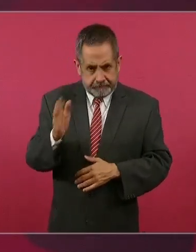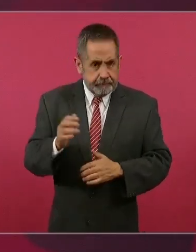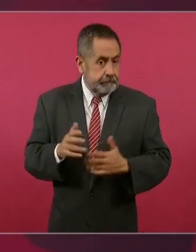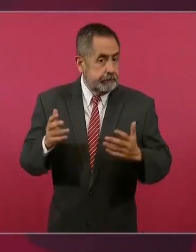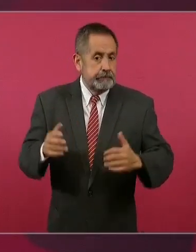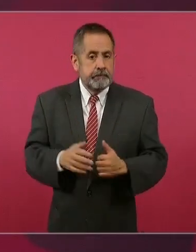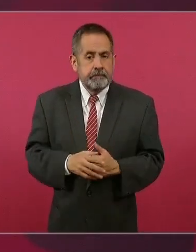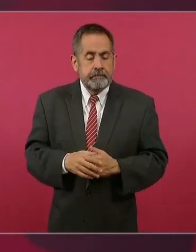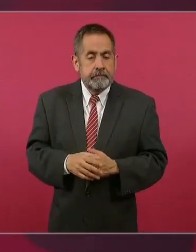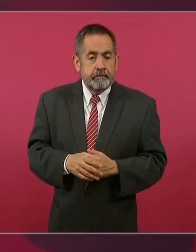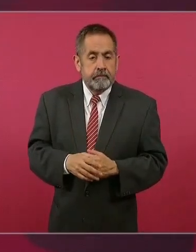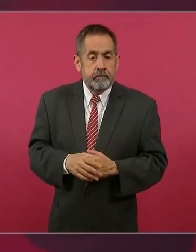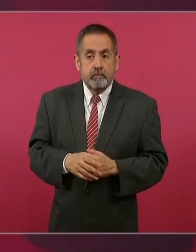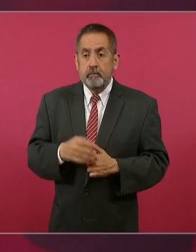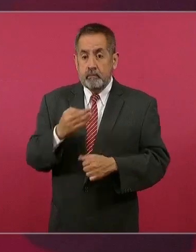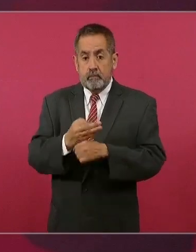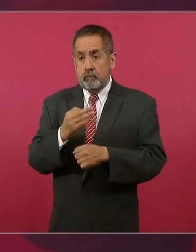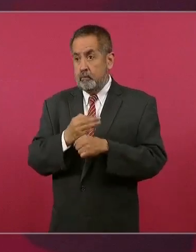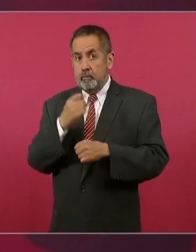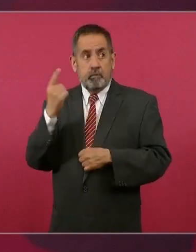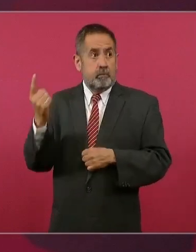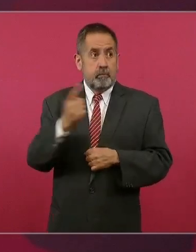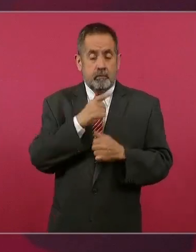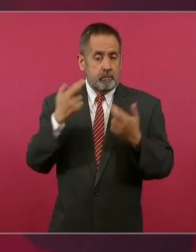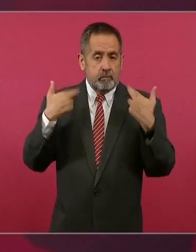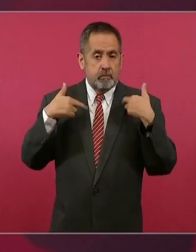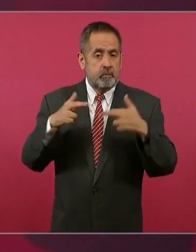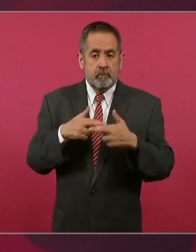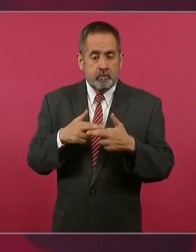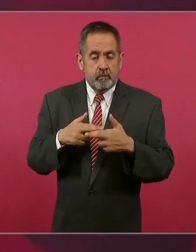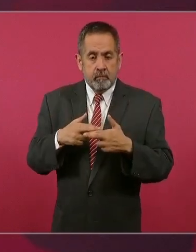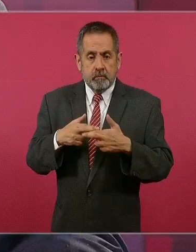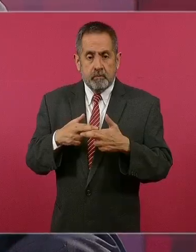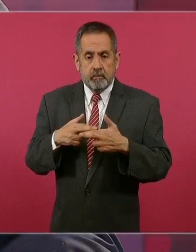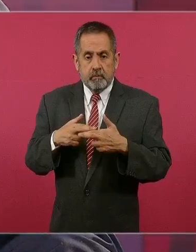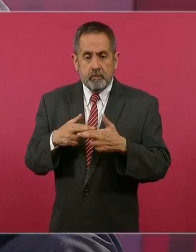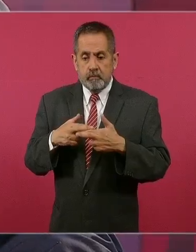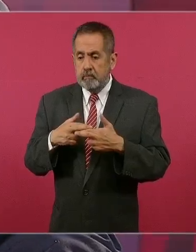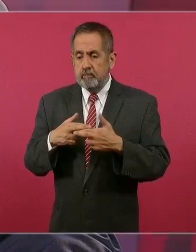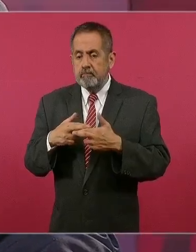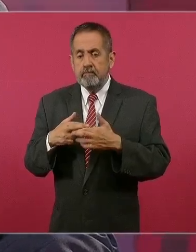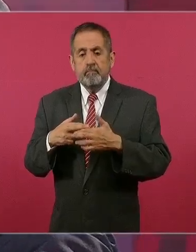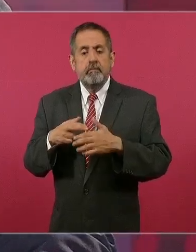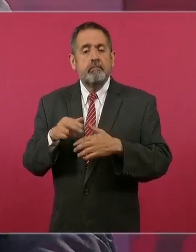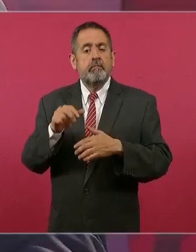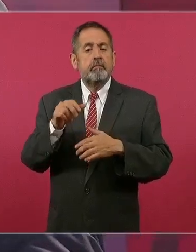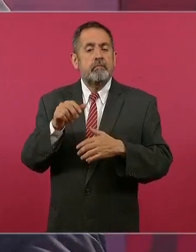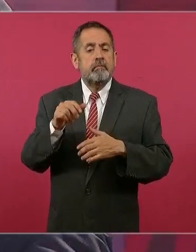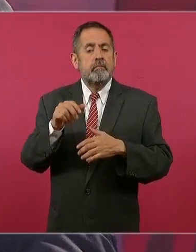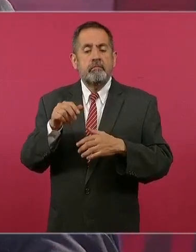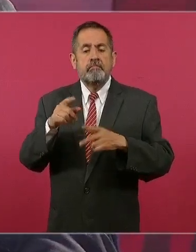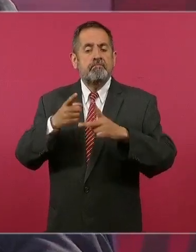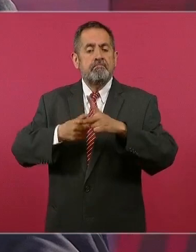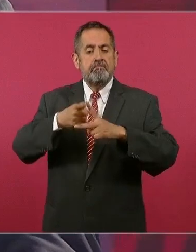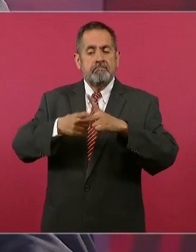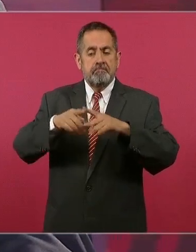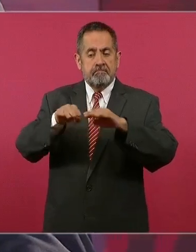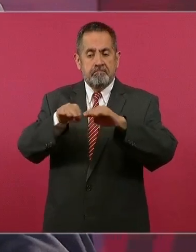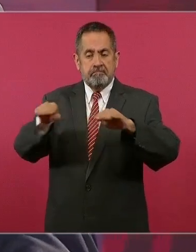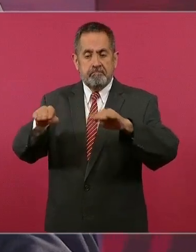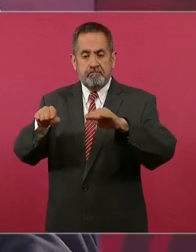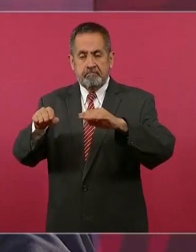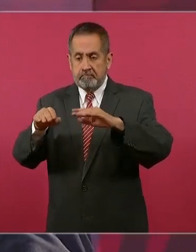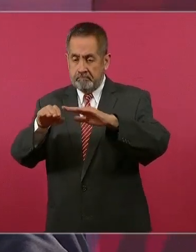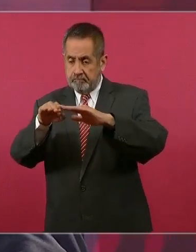Ahora ningún maestro va a ganar menos que el promedio